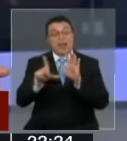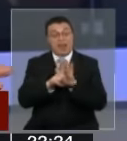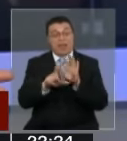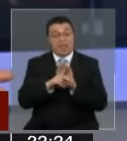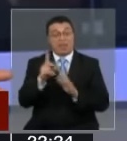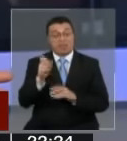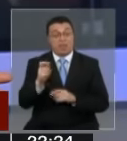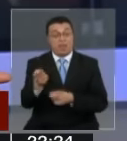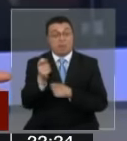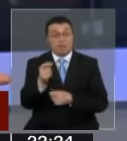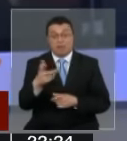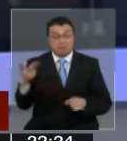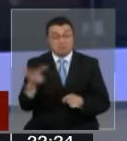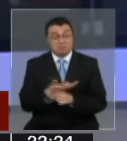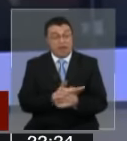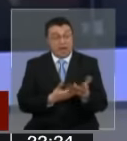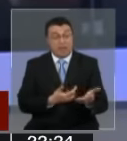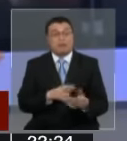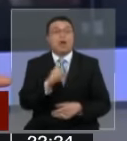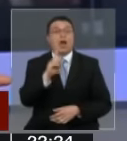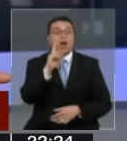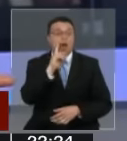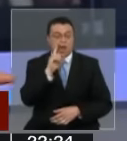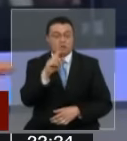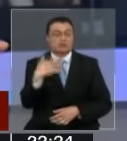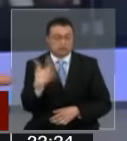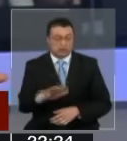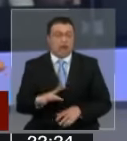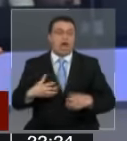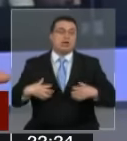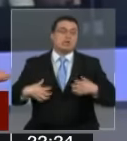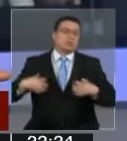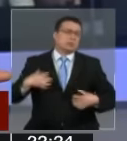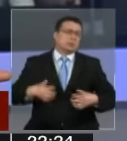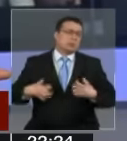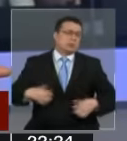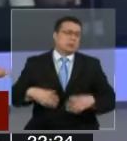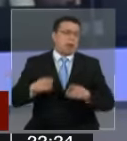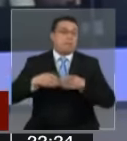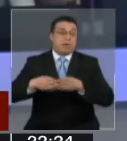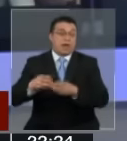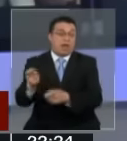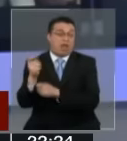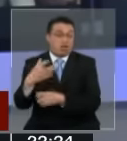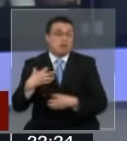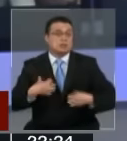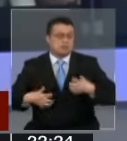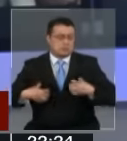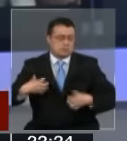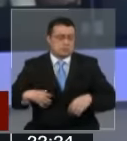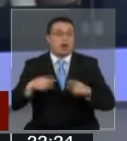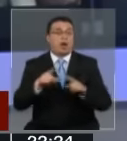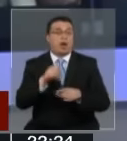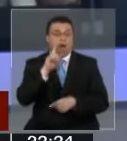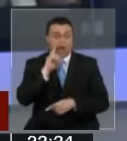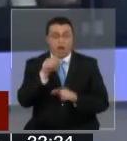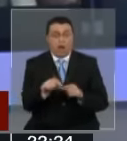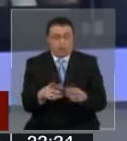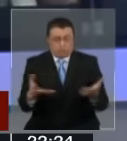pesca deslegitimada, que ya tenía enervada a muchos pescadores y que está en el talón de